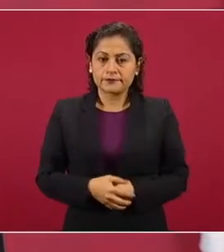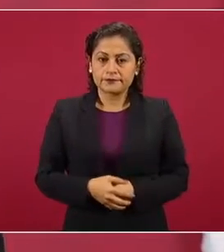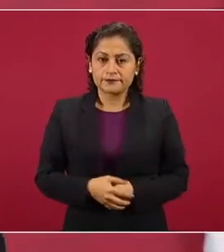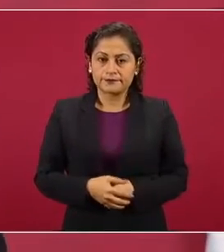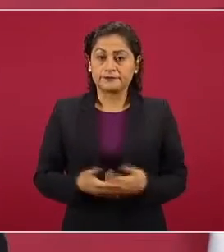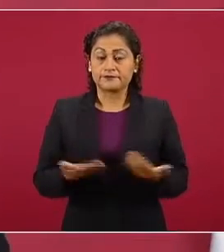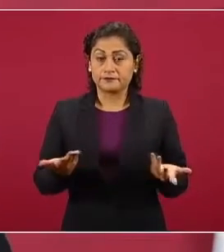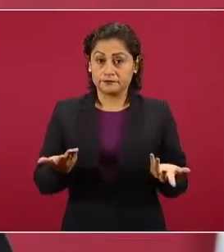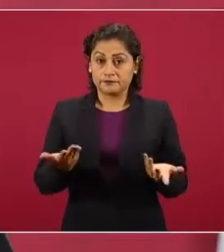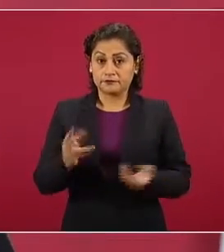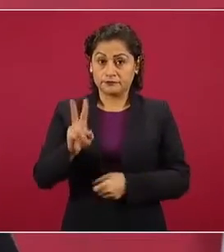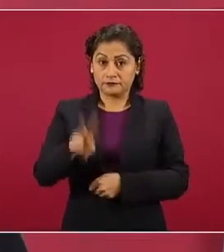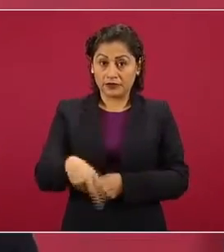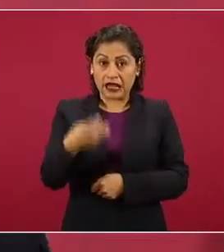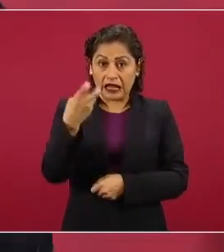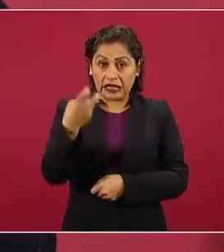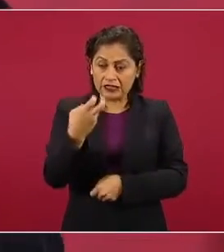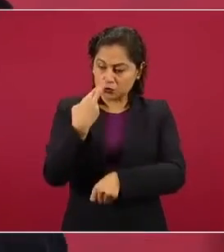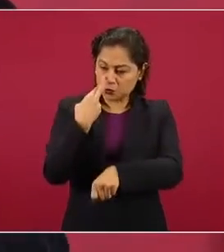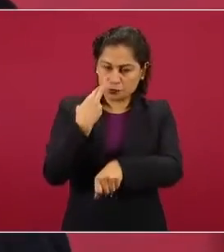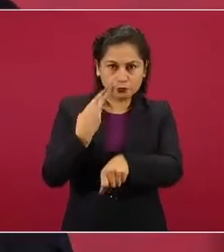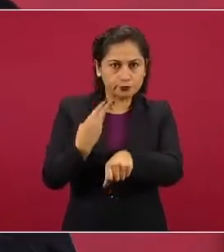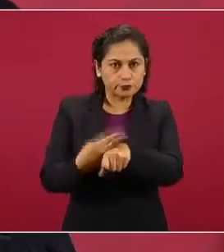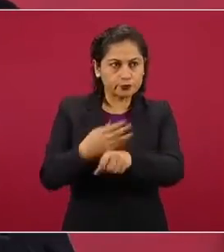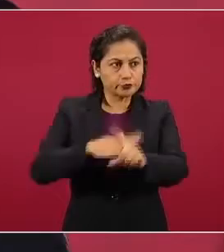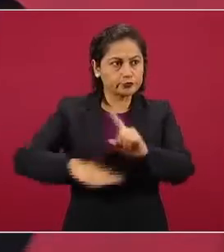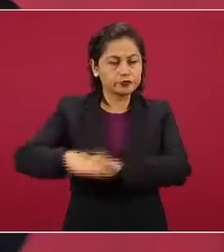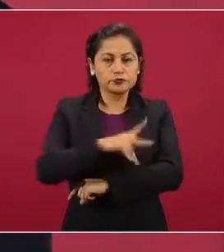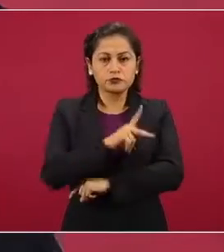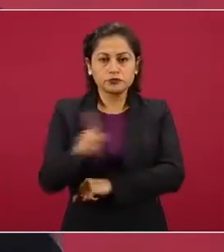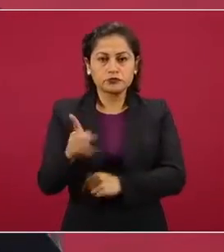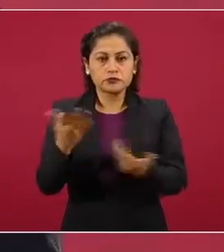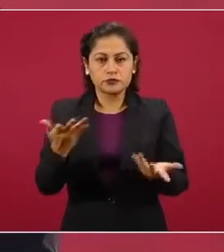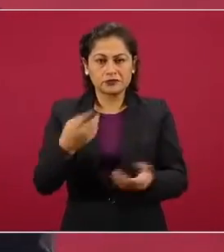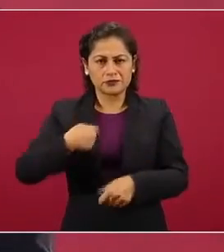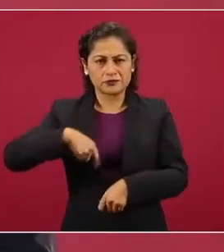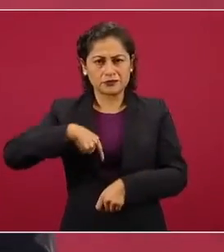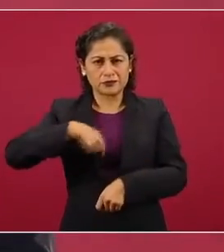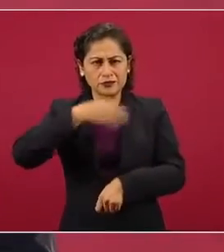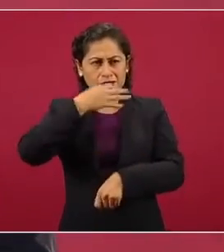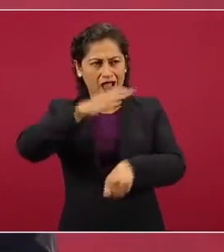Se actuó muy responsable, sin toque de queda,